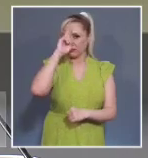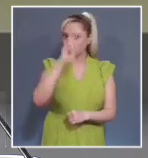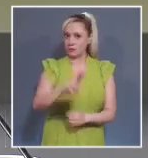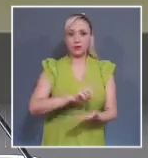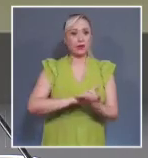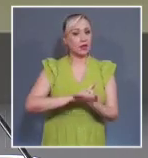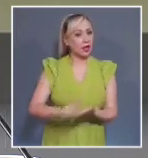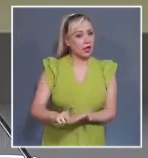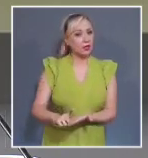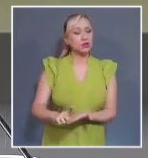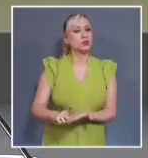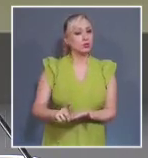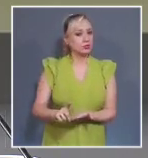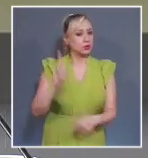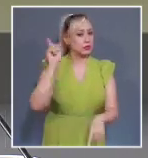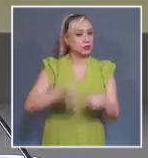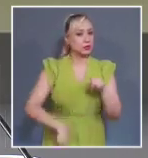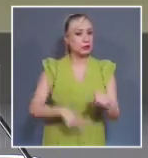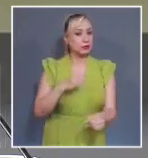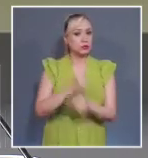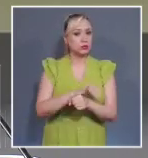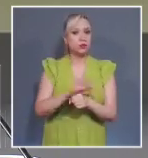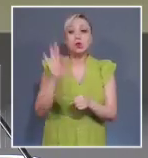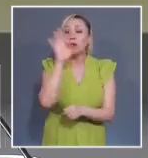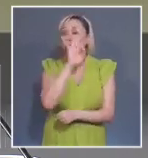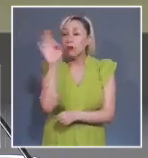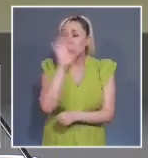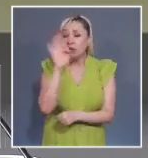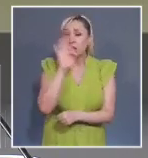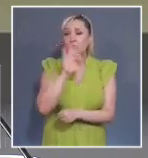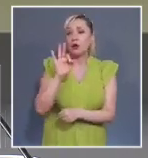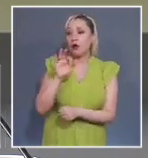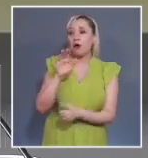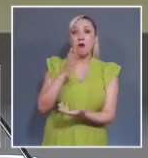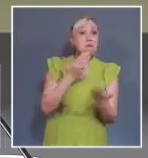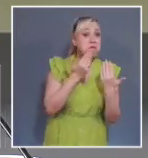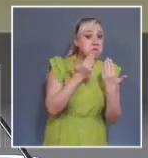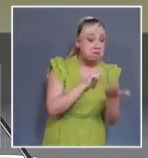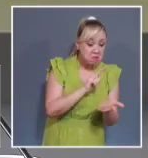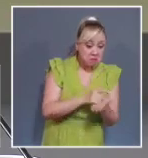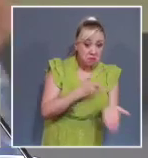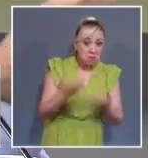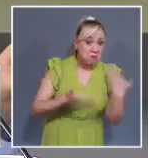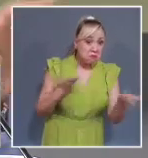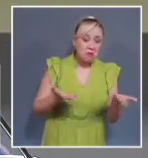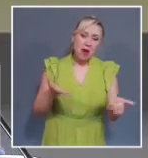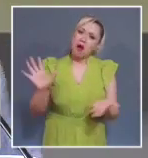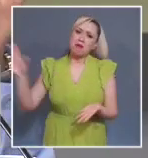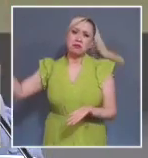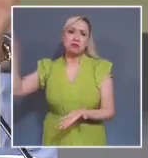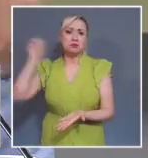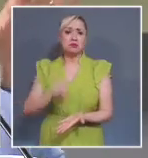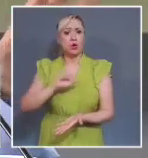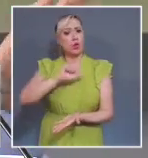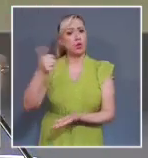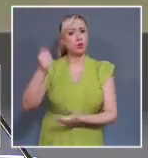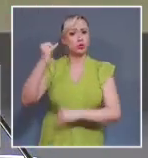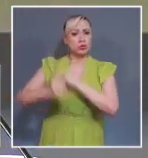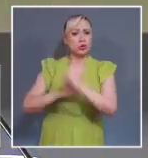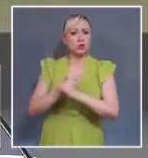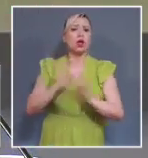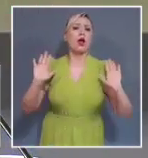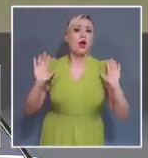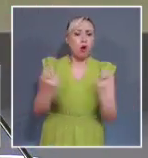justificado. Cada vez más, como decía, se produce esta tendencia a utilizar lo que otros tribunales o no